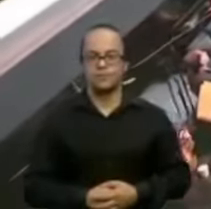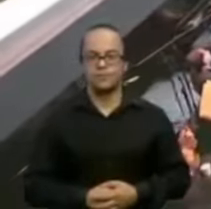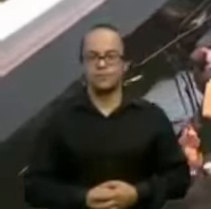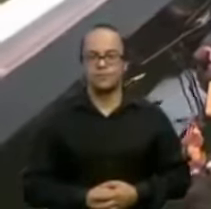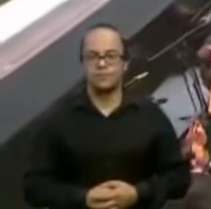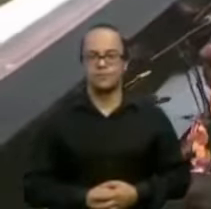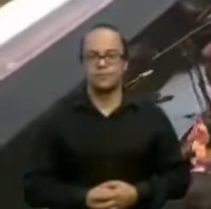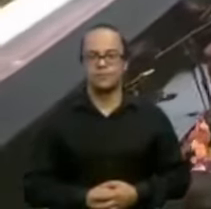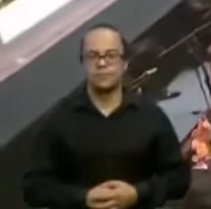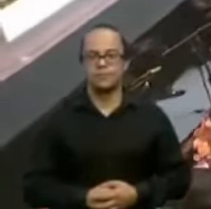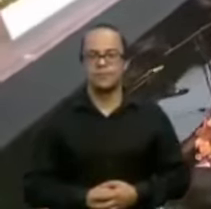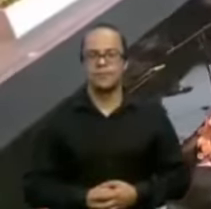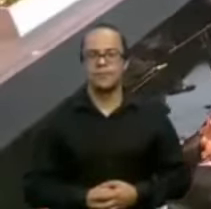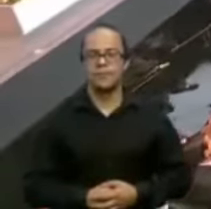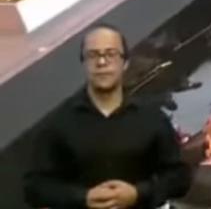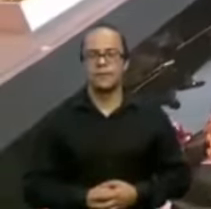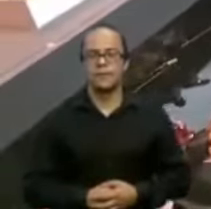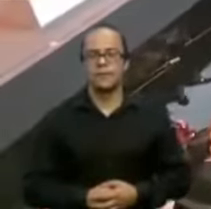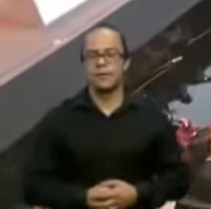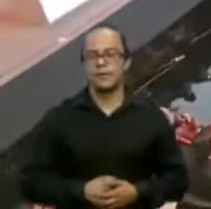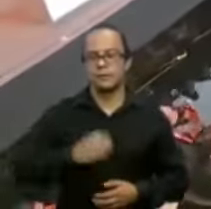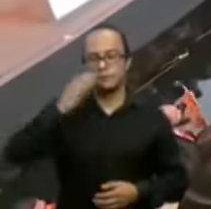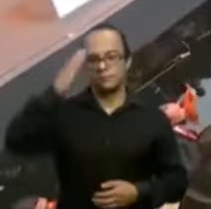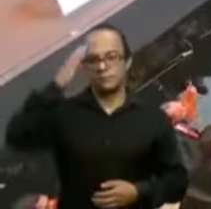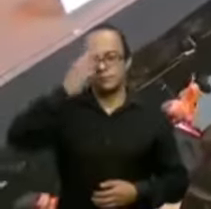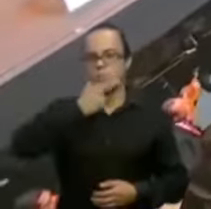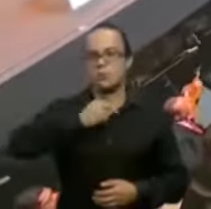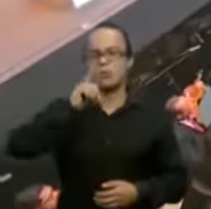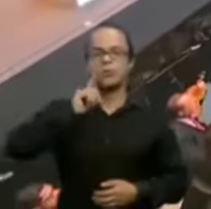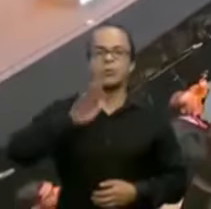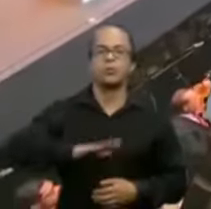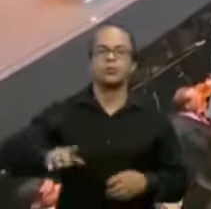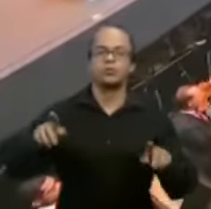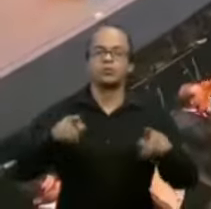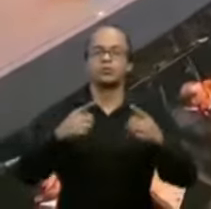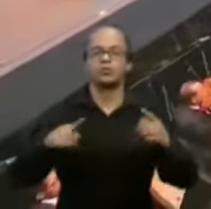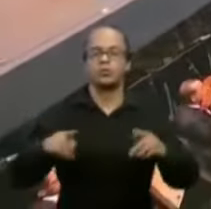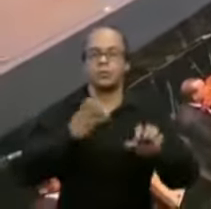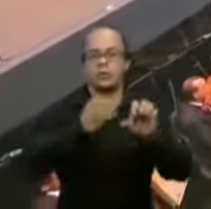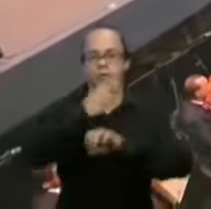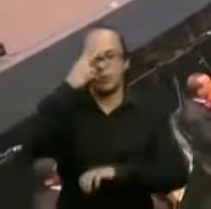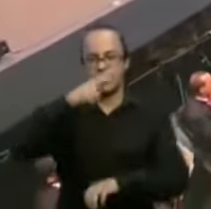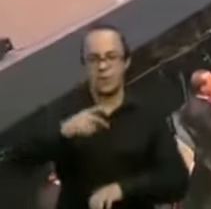señoras y señores, con ustedes la Orquesta Sinfónica del Estado de México.